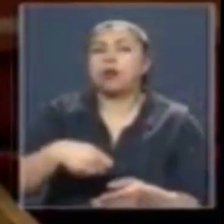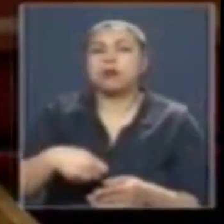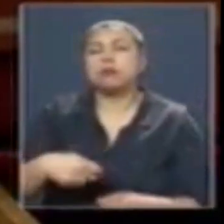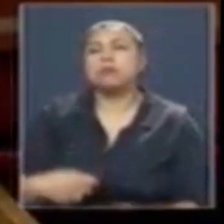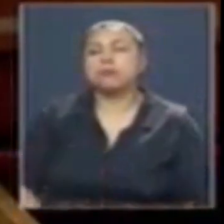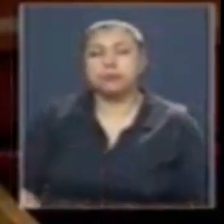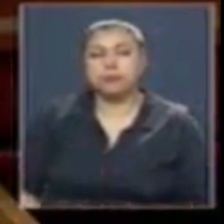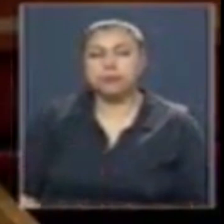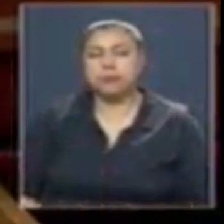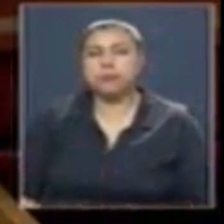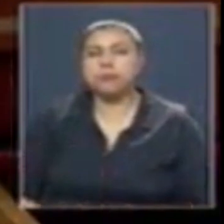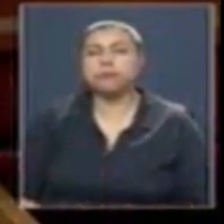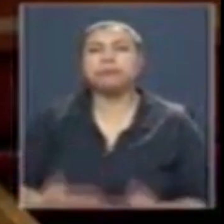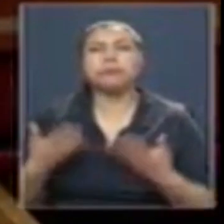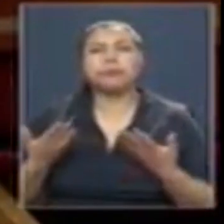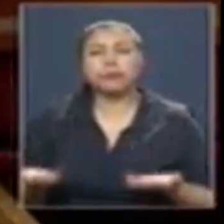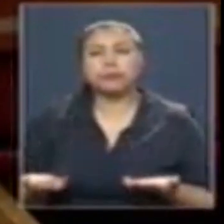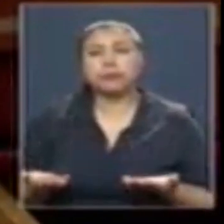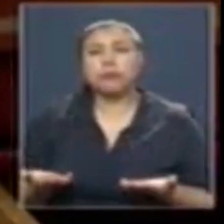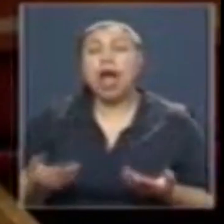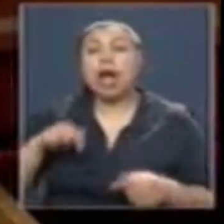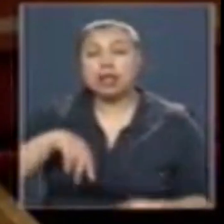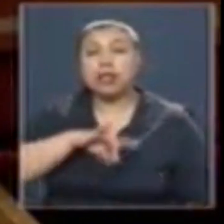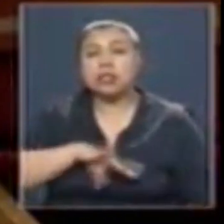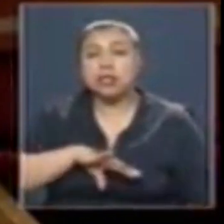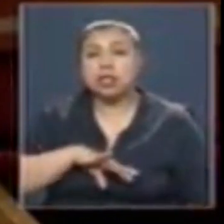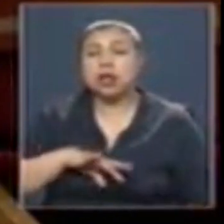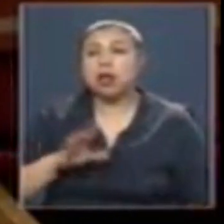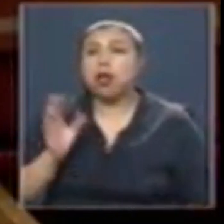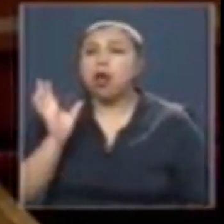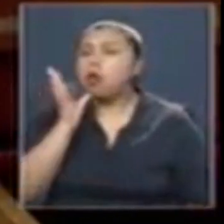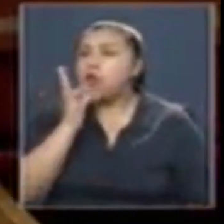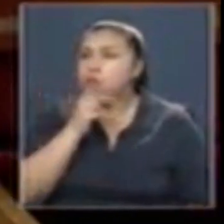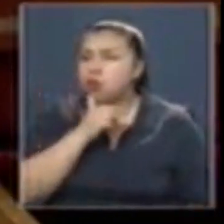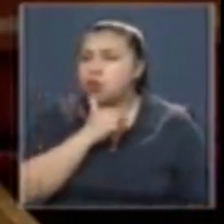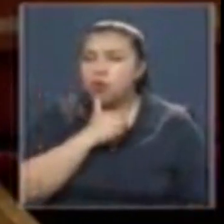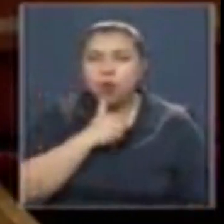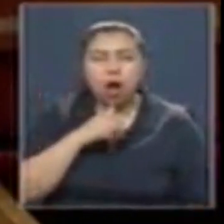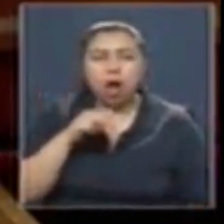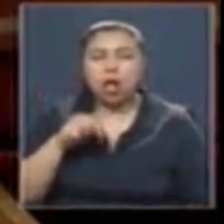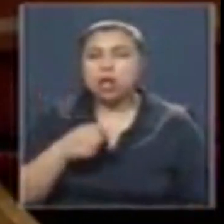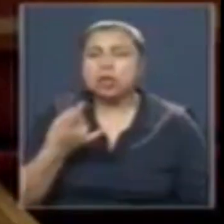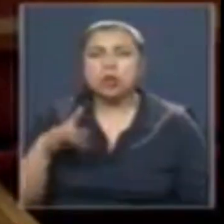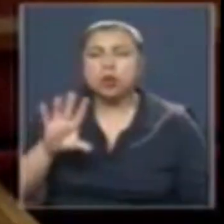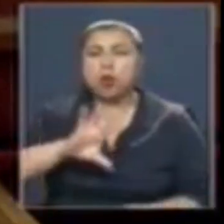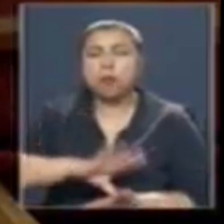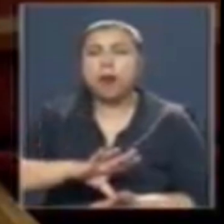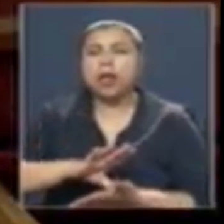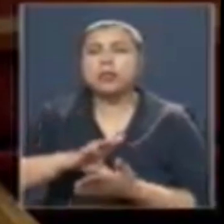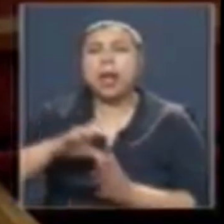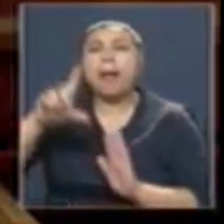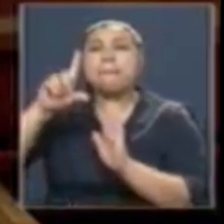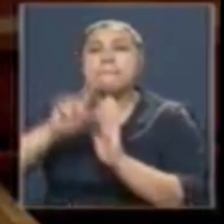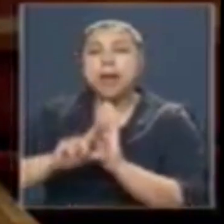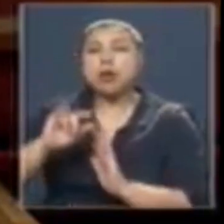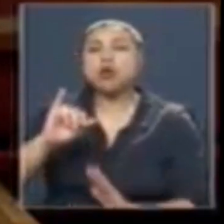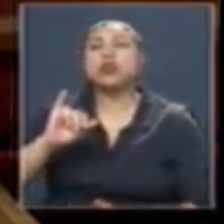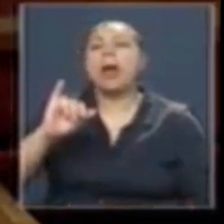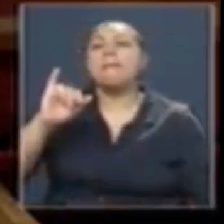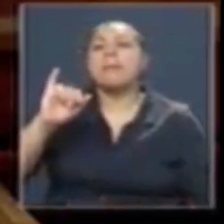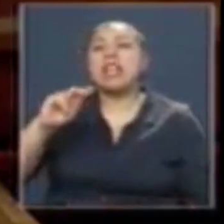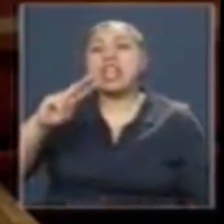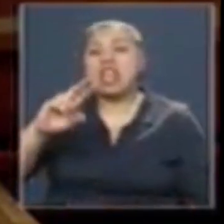caros, que es uno de los pocos países que no aplica ningún tipo de exención o rebaja de IVA al libro. Más